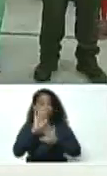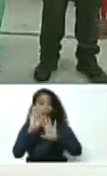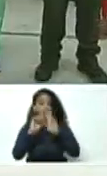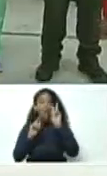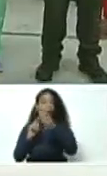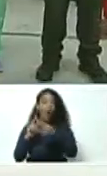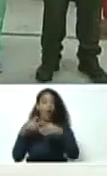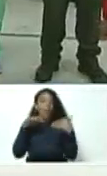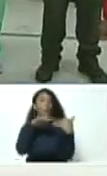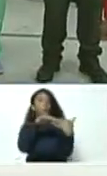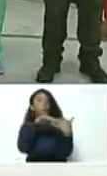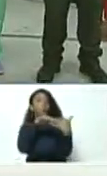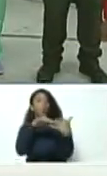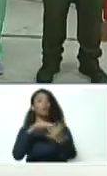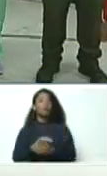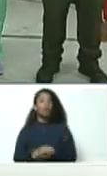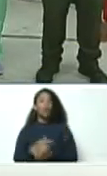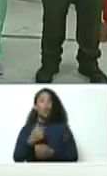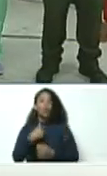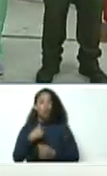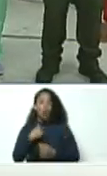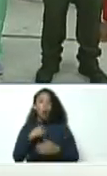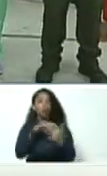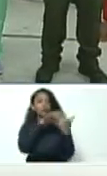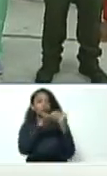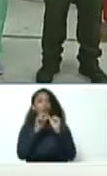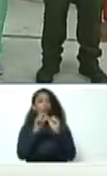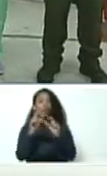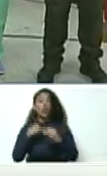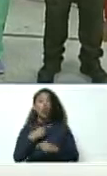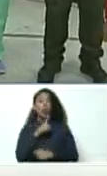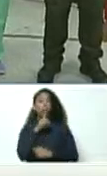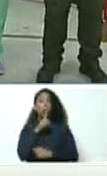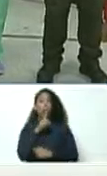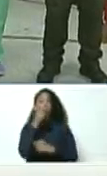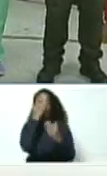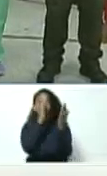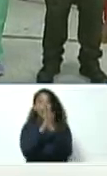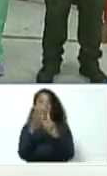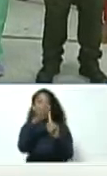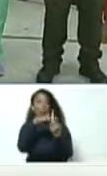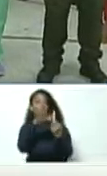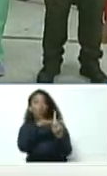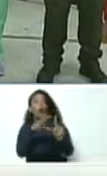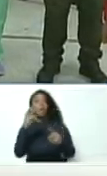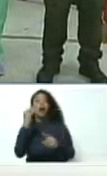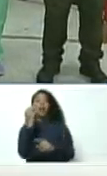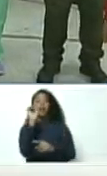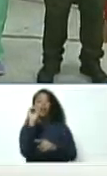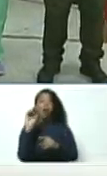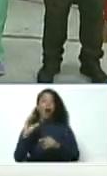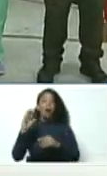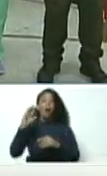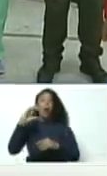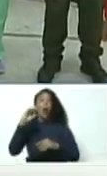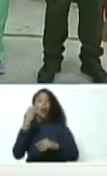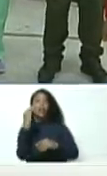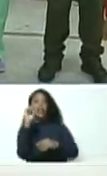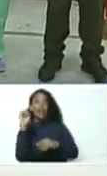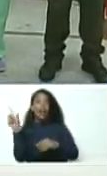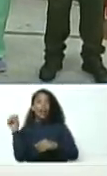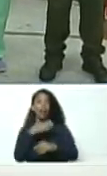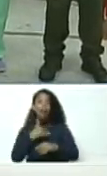batalla. Yo estoy en batalla permanente y no me puedo quedar callado frente a la amenaza de María Corina Machado contra el pueblo de privatizarlo